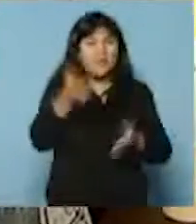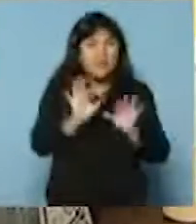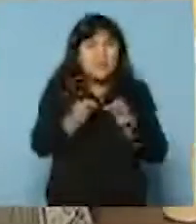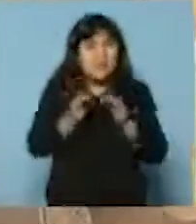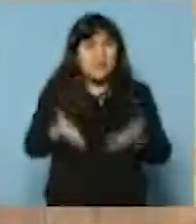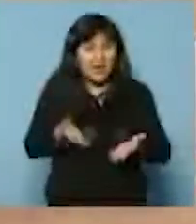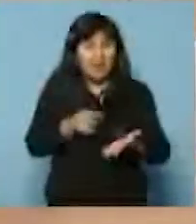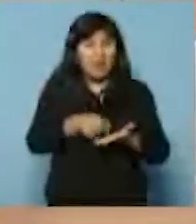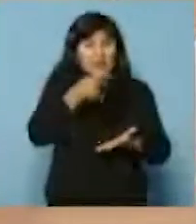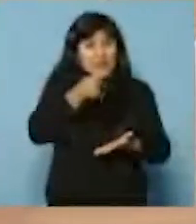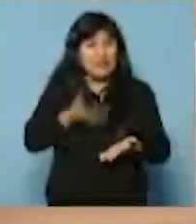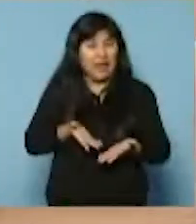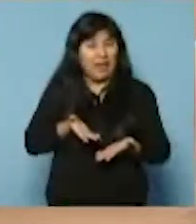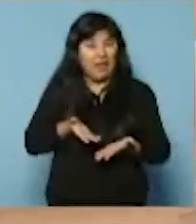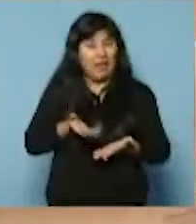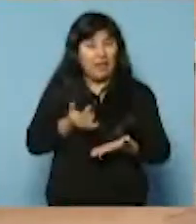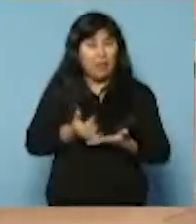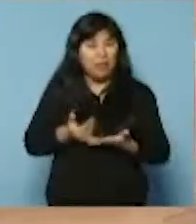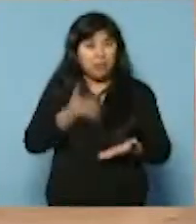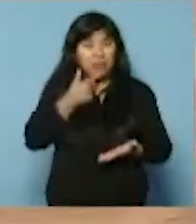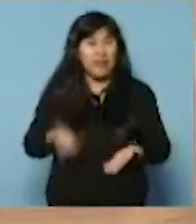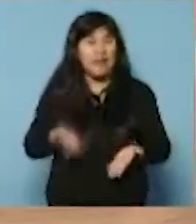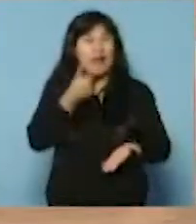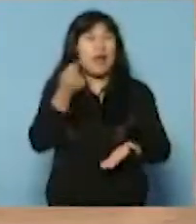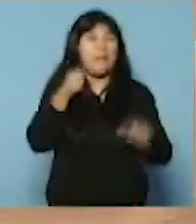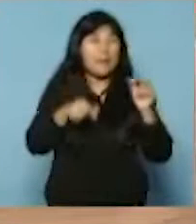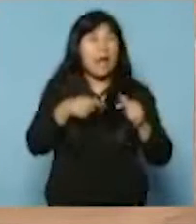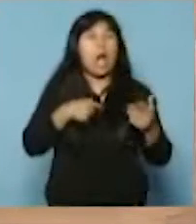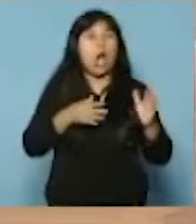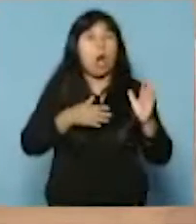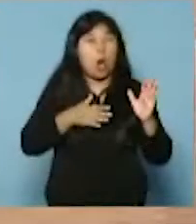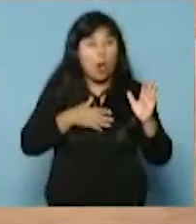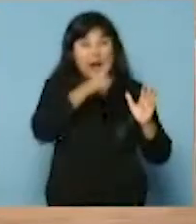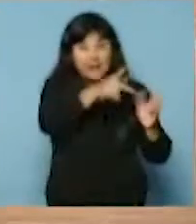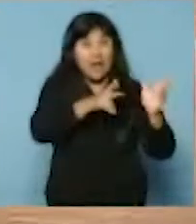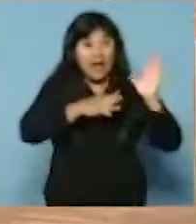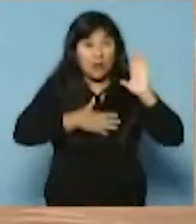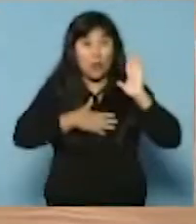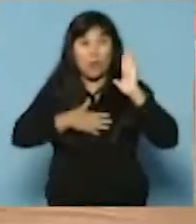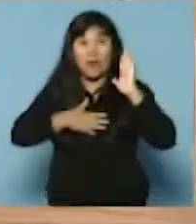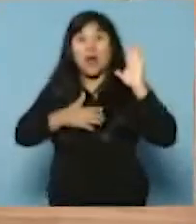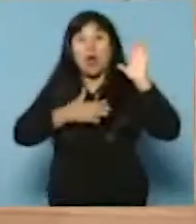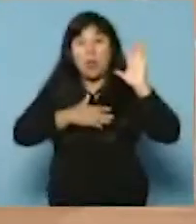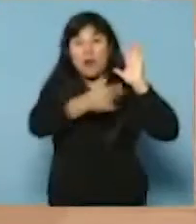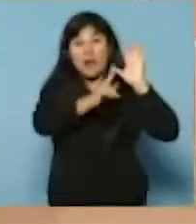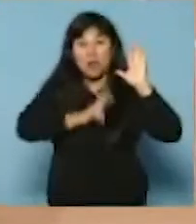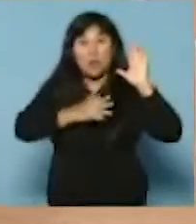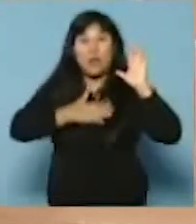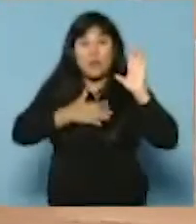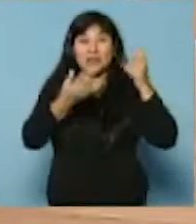3 meses de deuda que tiene la hora de meses y se comprometió también a darnos unos víveres secos que nos iba a ser como una ayuda